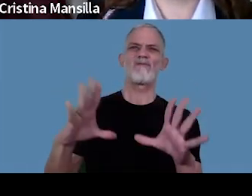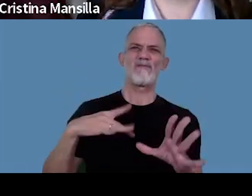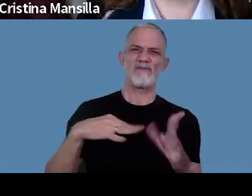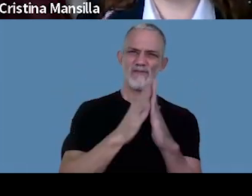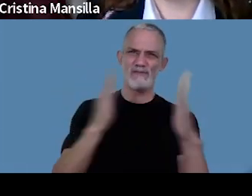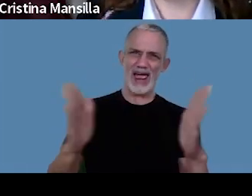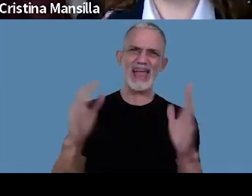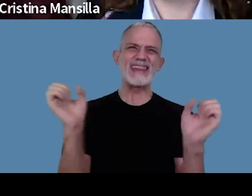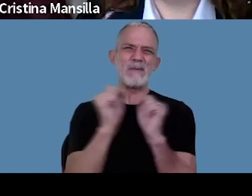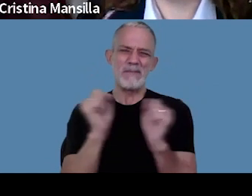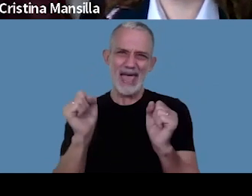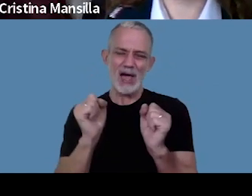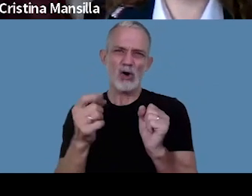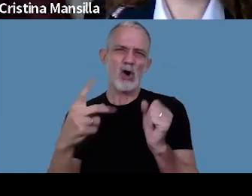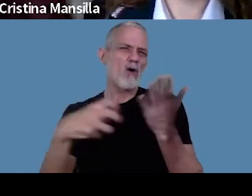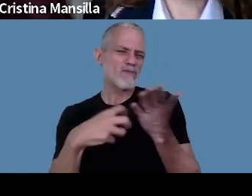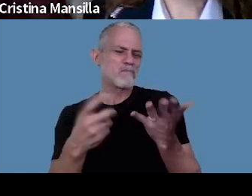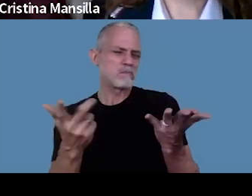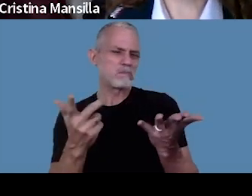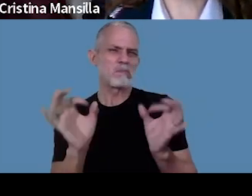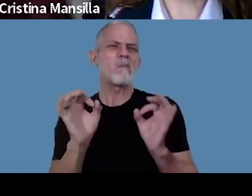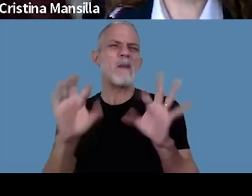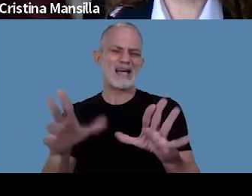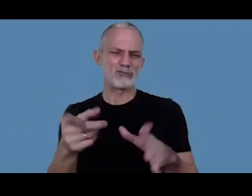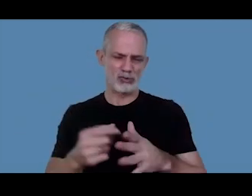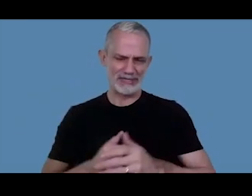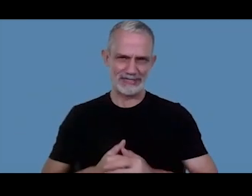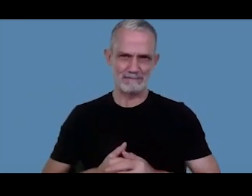invierno, feria fiscal de invierno.